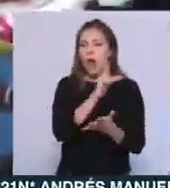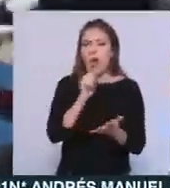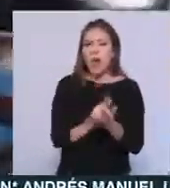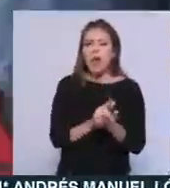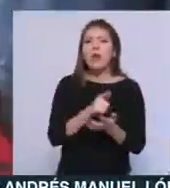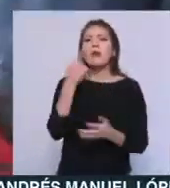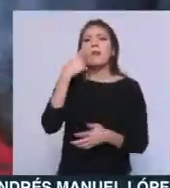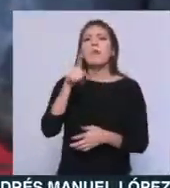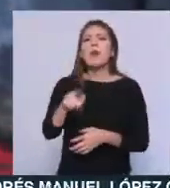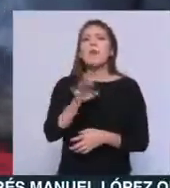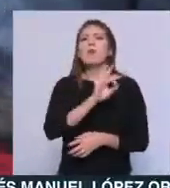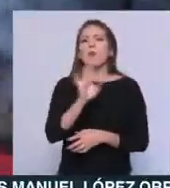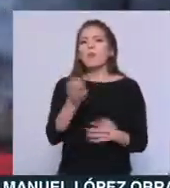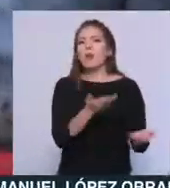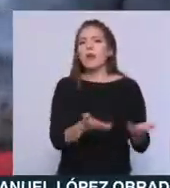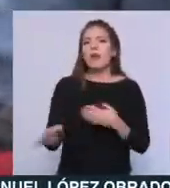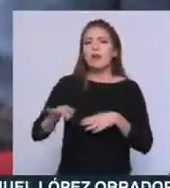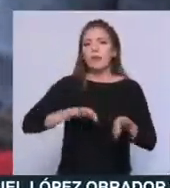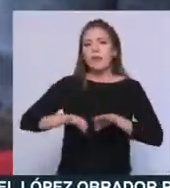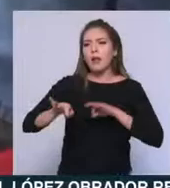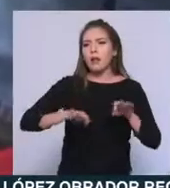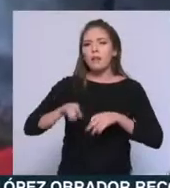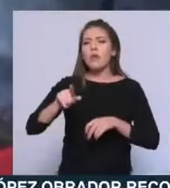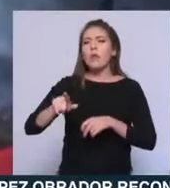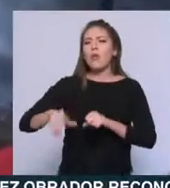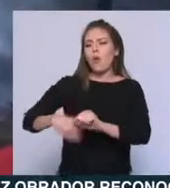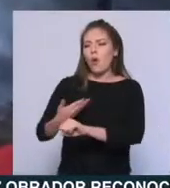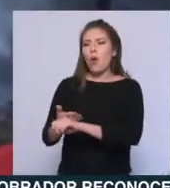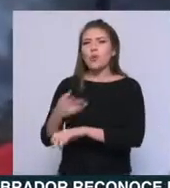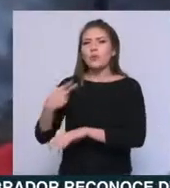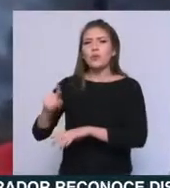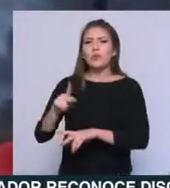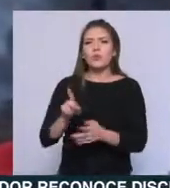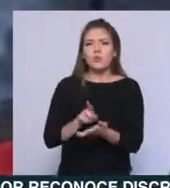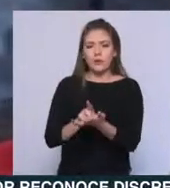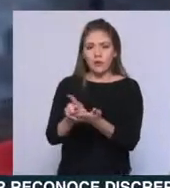riesgo su integridad, violentando sus derechos.